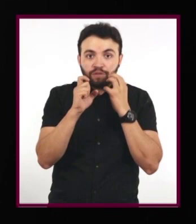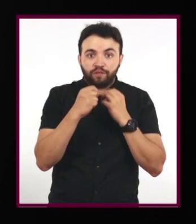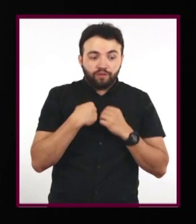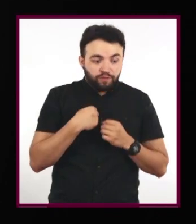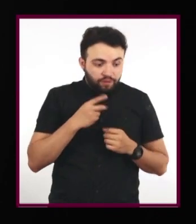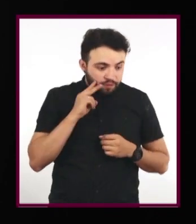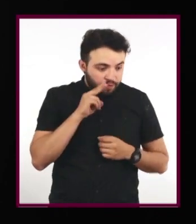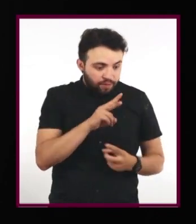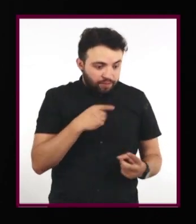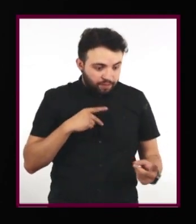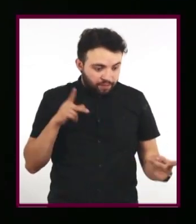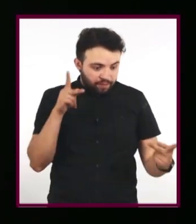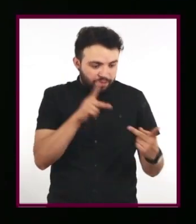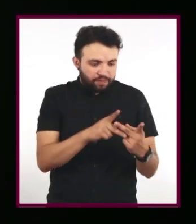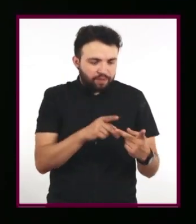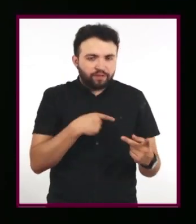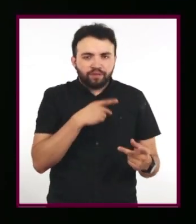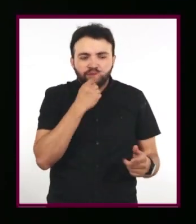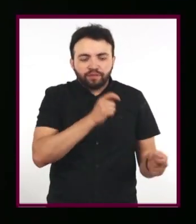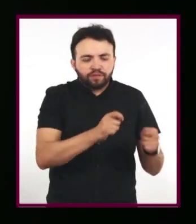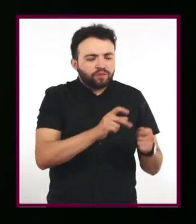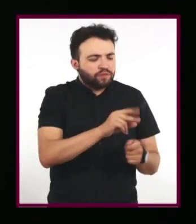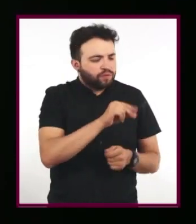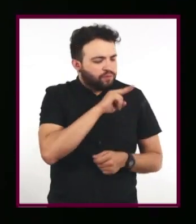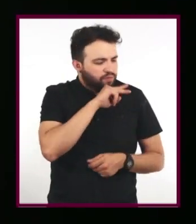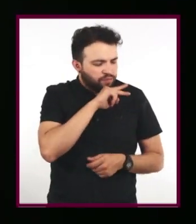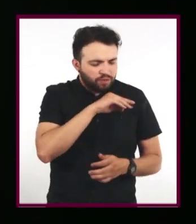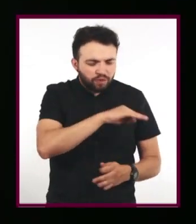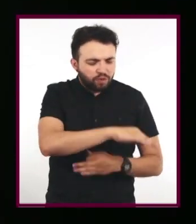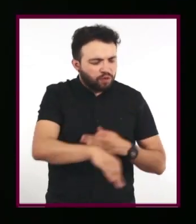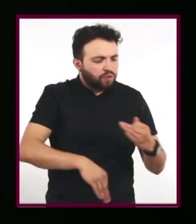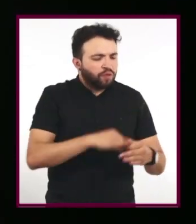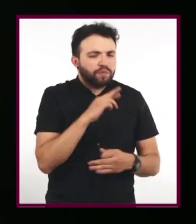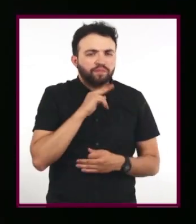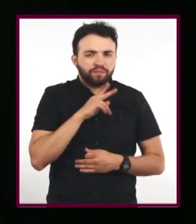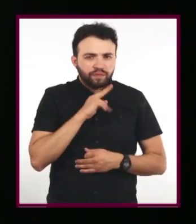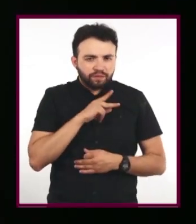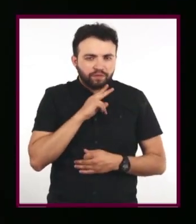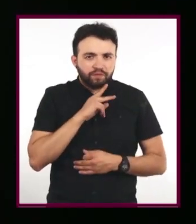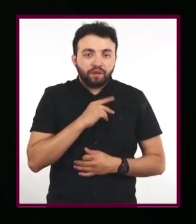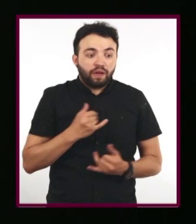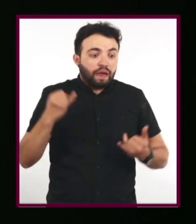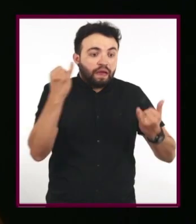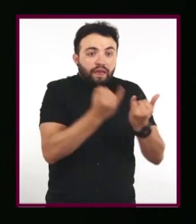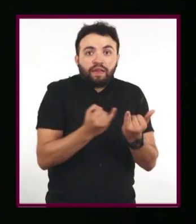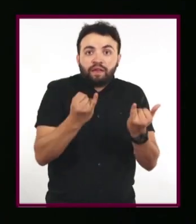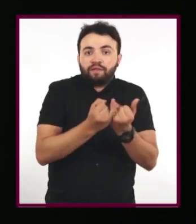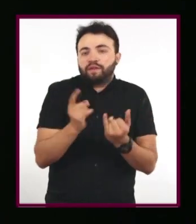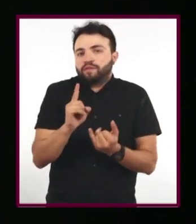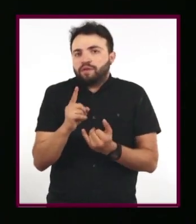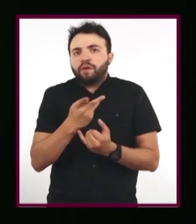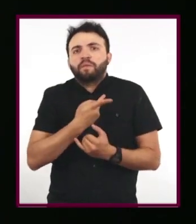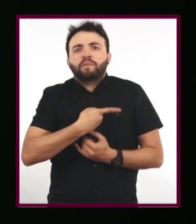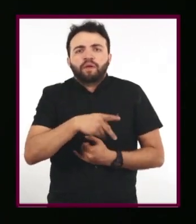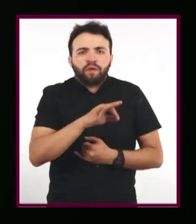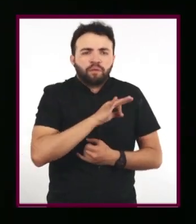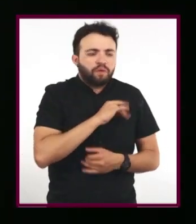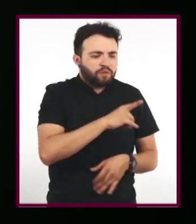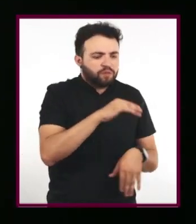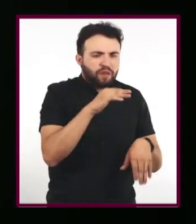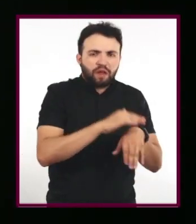te preocupes. Vengo a decirte que todo mejorará. Sí, bueno, no va a ser igual, pero vas a tener compas